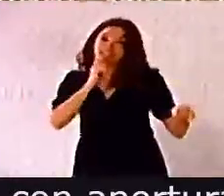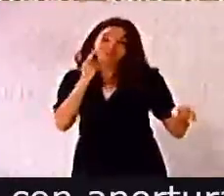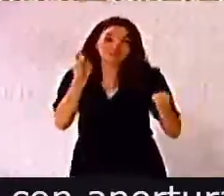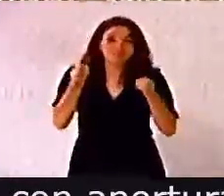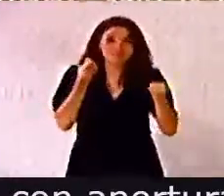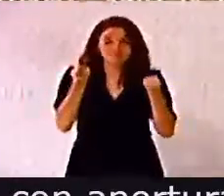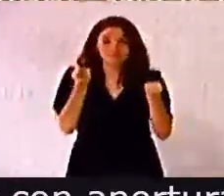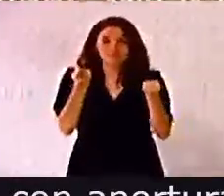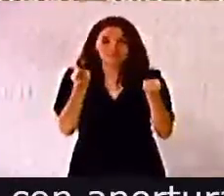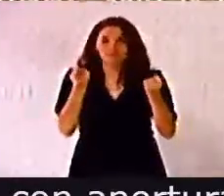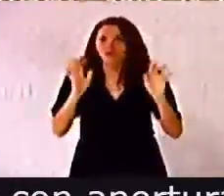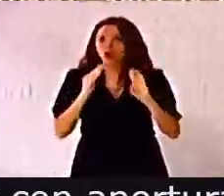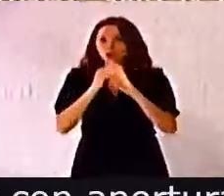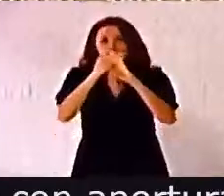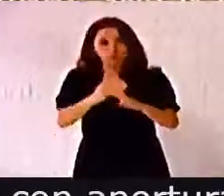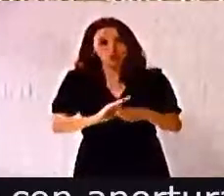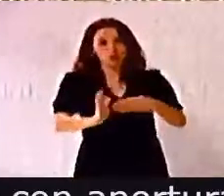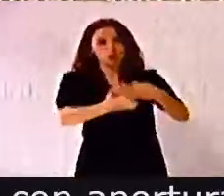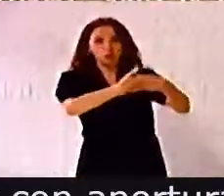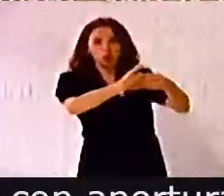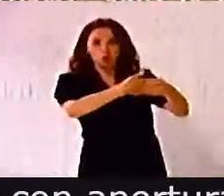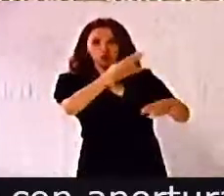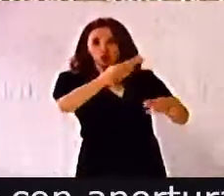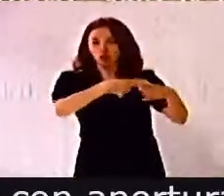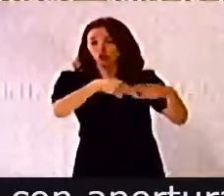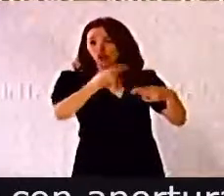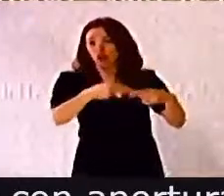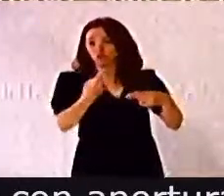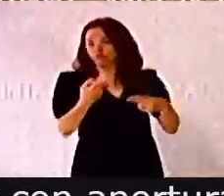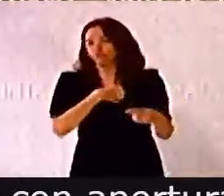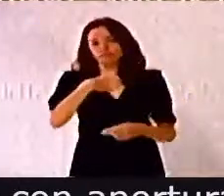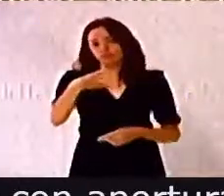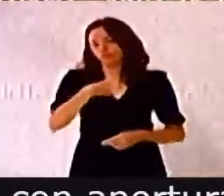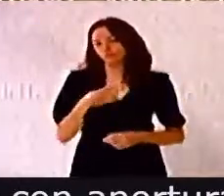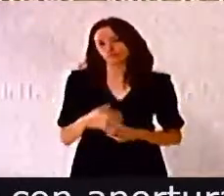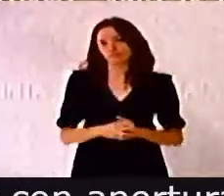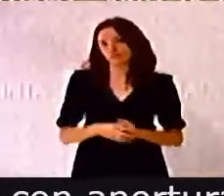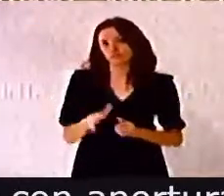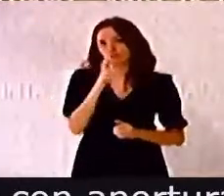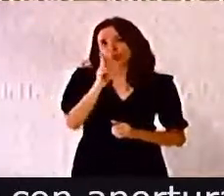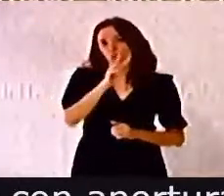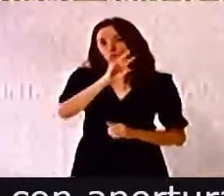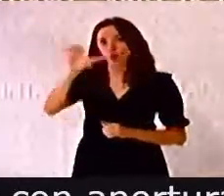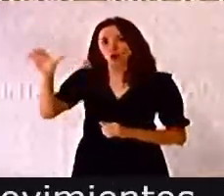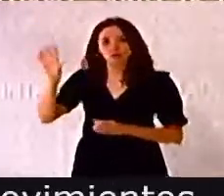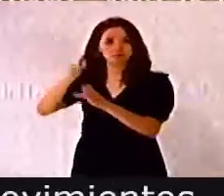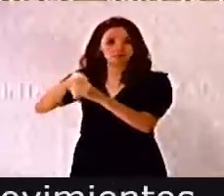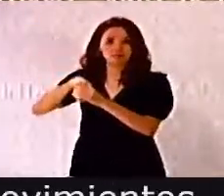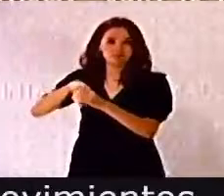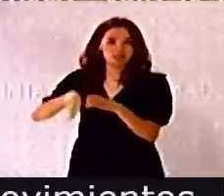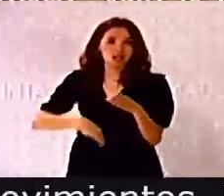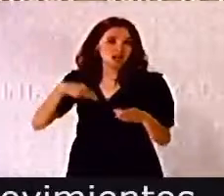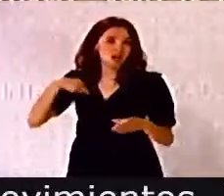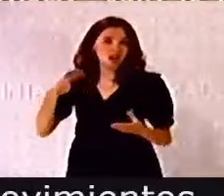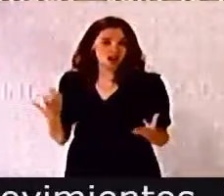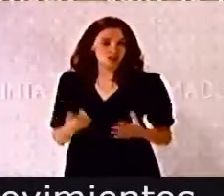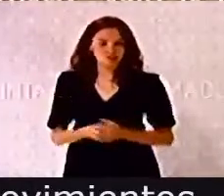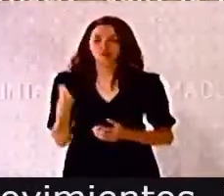fronteras cerradas toda la vida. Es un modelo de Unión Europea como el que nos hemos dado, ¿no? Más